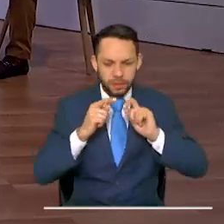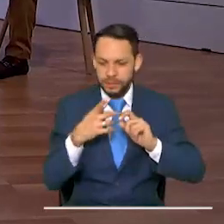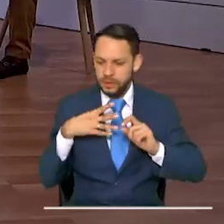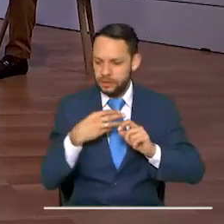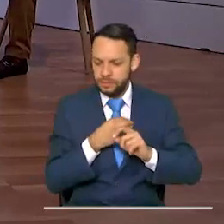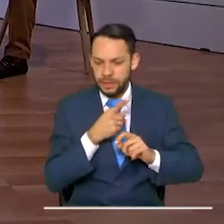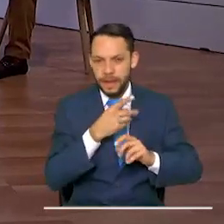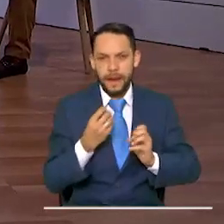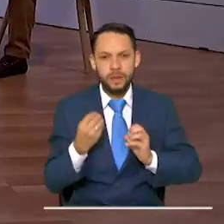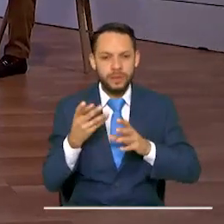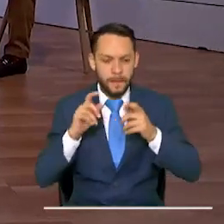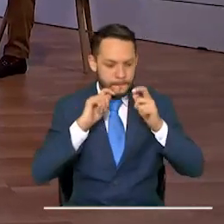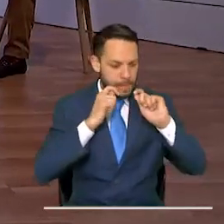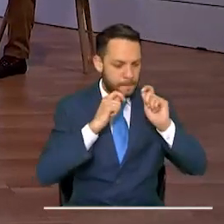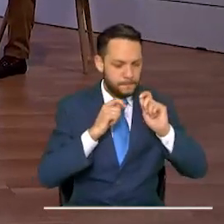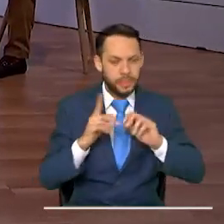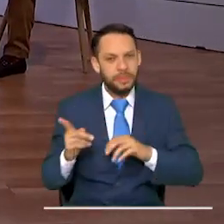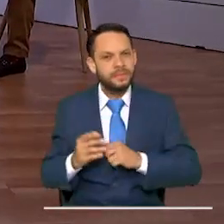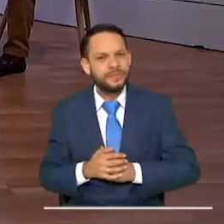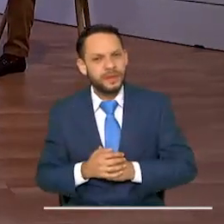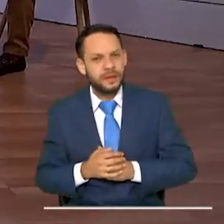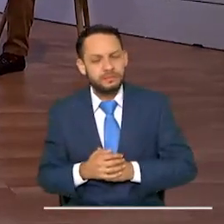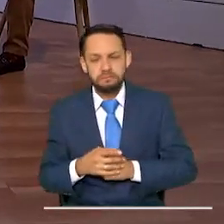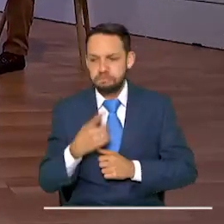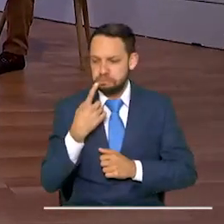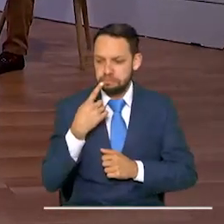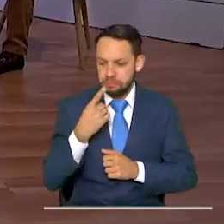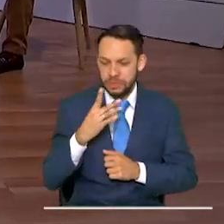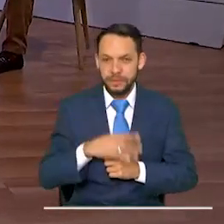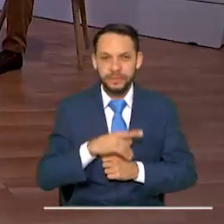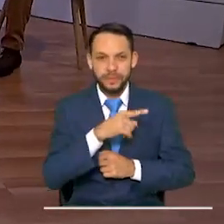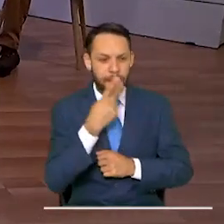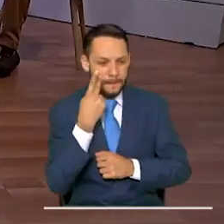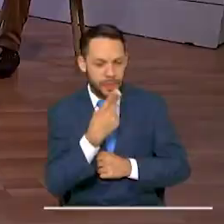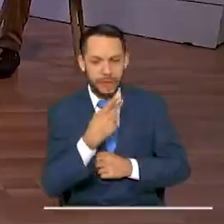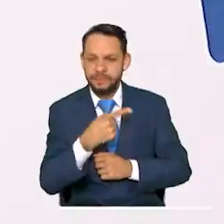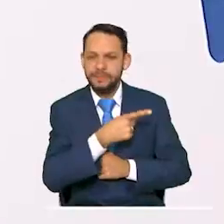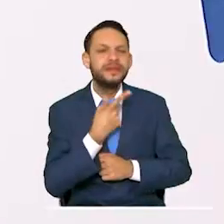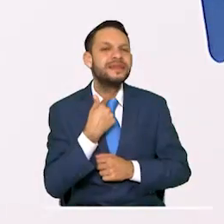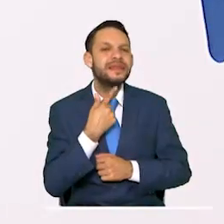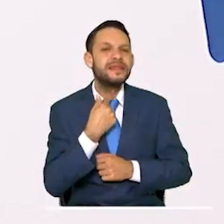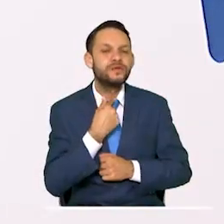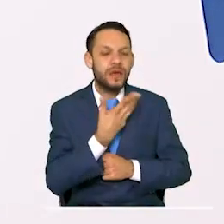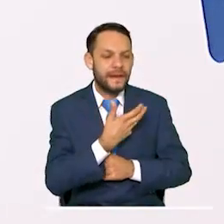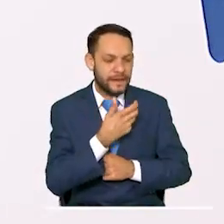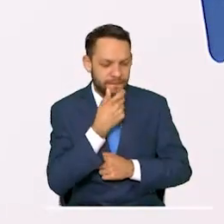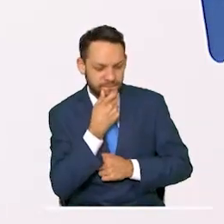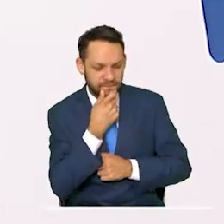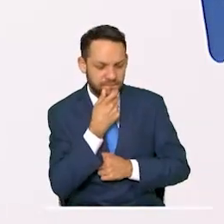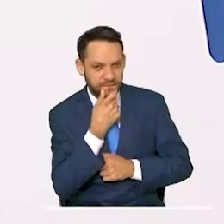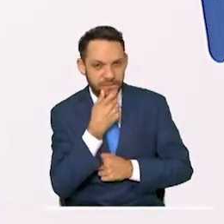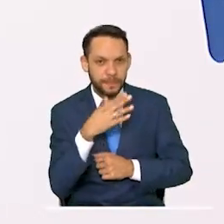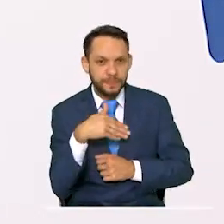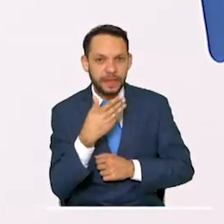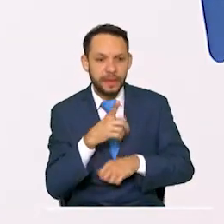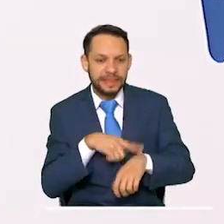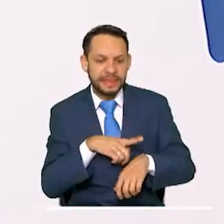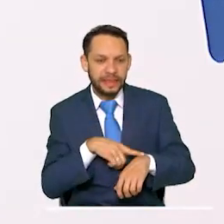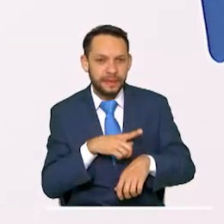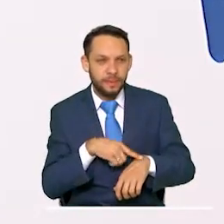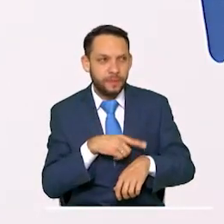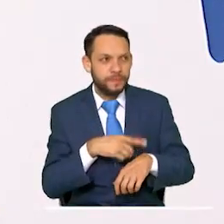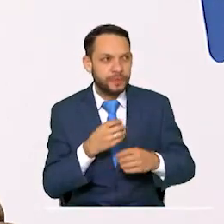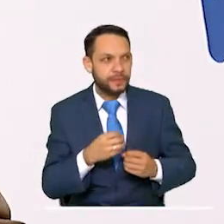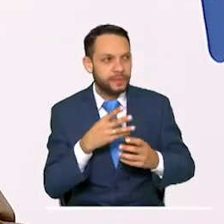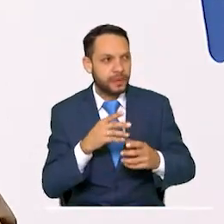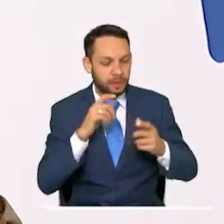deme 2 gomitas de esas. Está como bueno, y a ella le di a gomita. Y al cabo de los minutos,